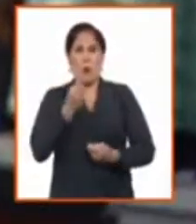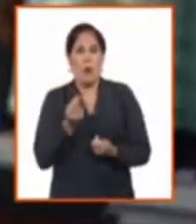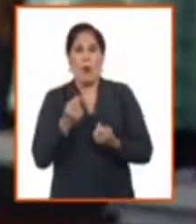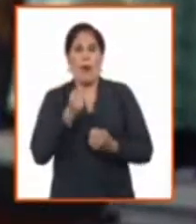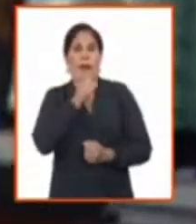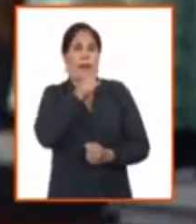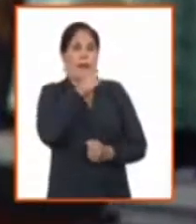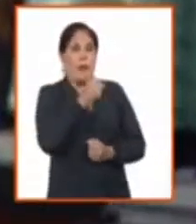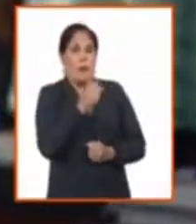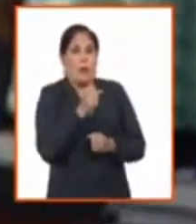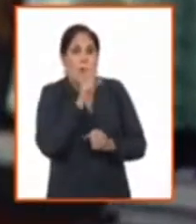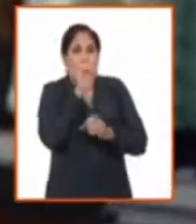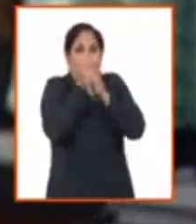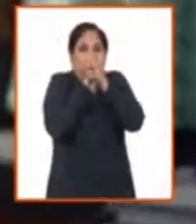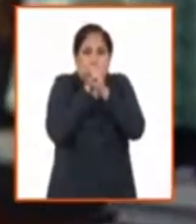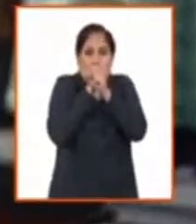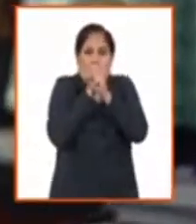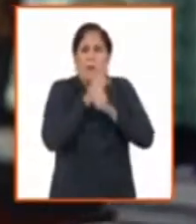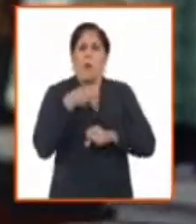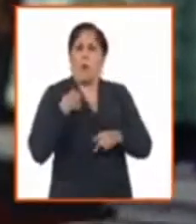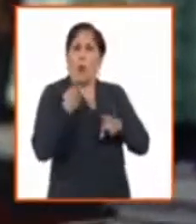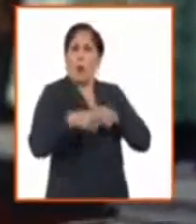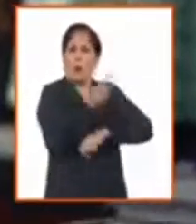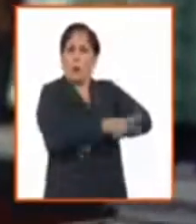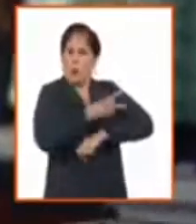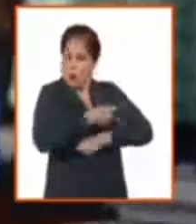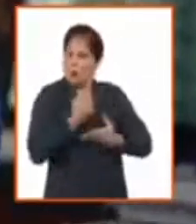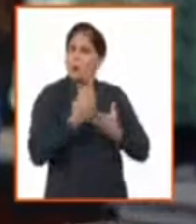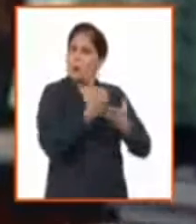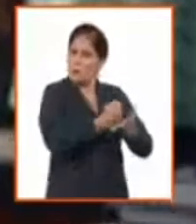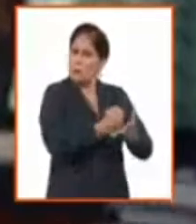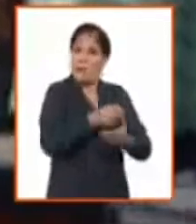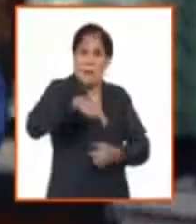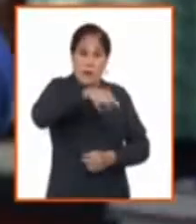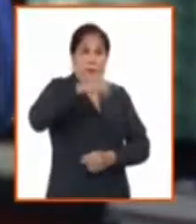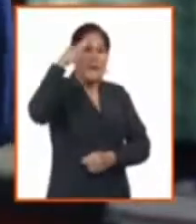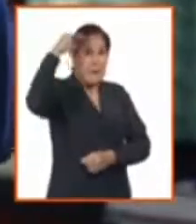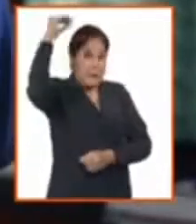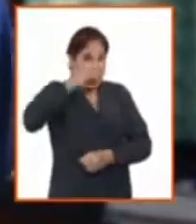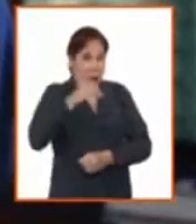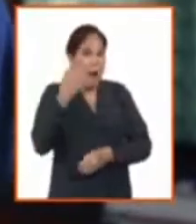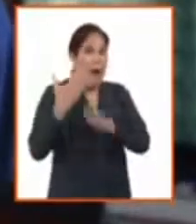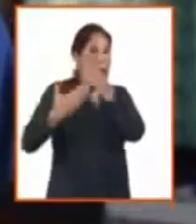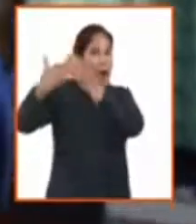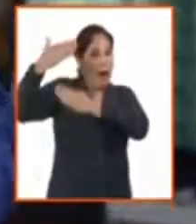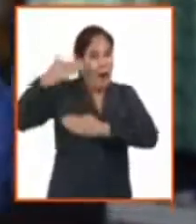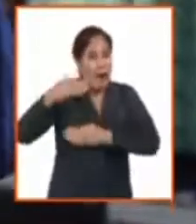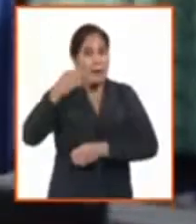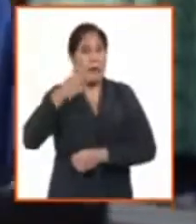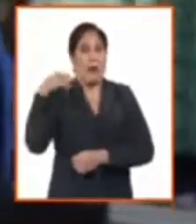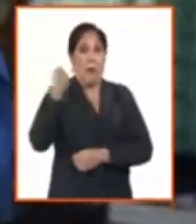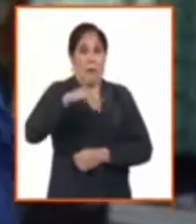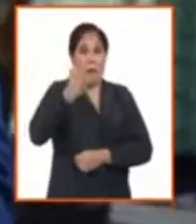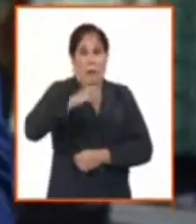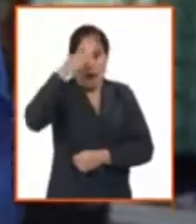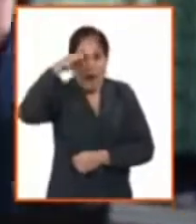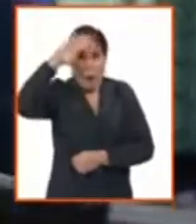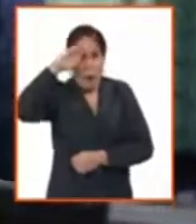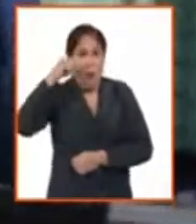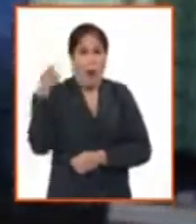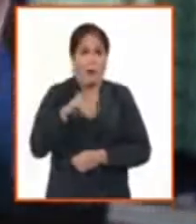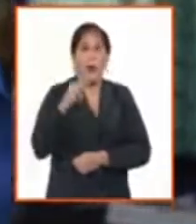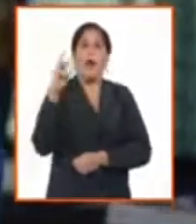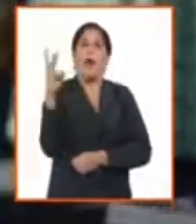denuncias y hablaron igualmente por nosotros todos entienden que sí donde antes hubo una nación castigada ahora hay tres